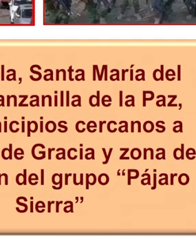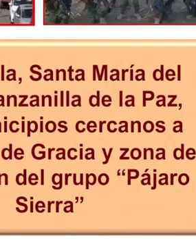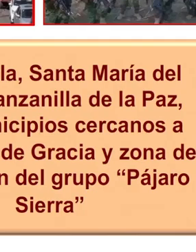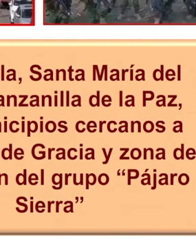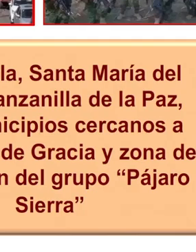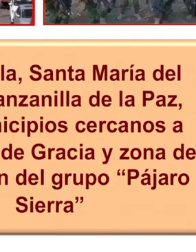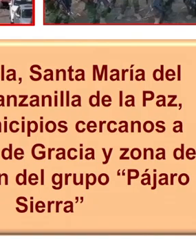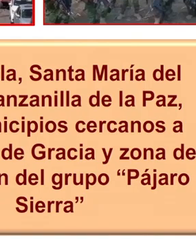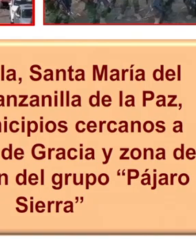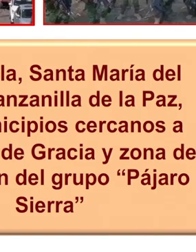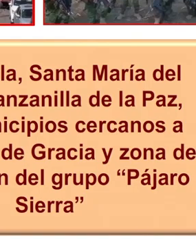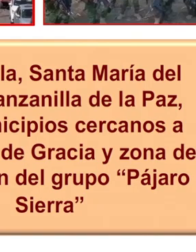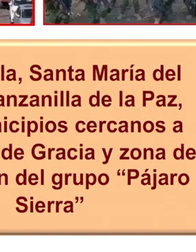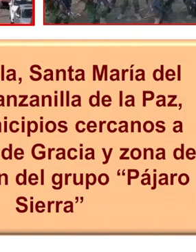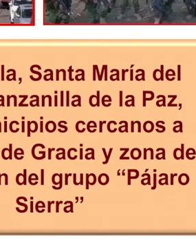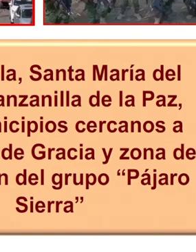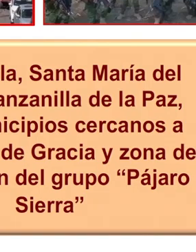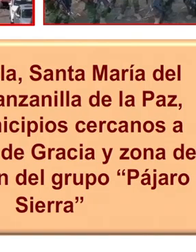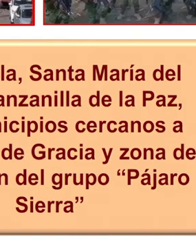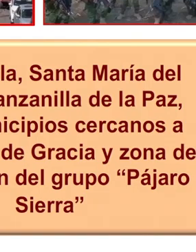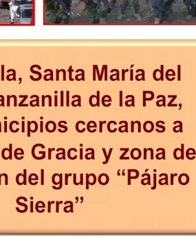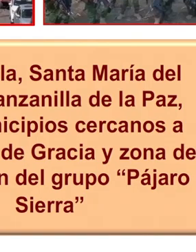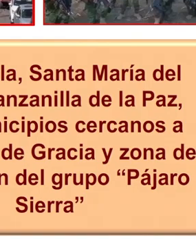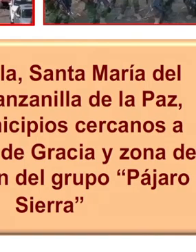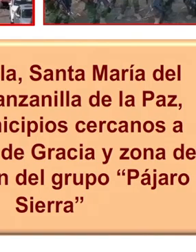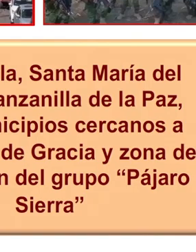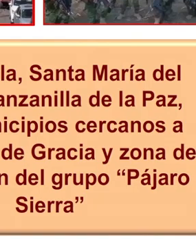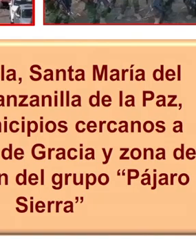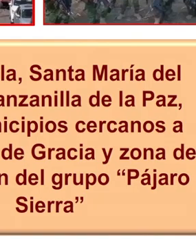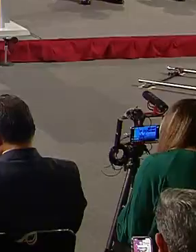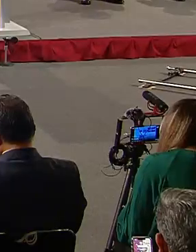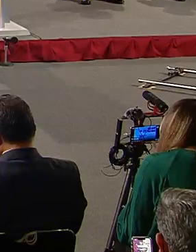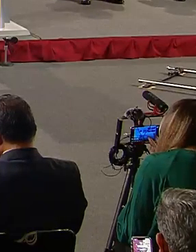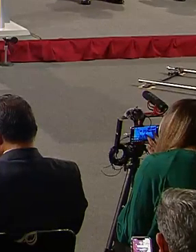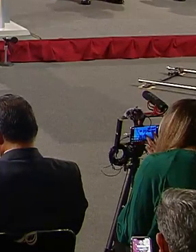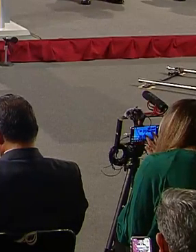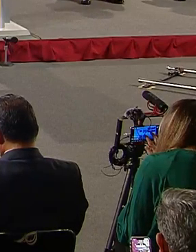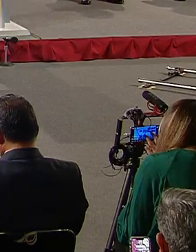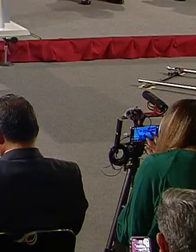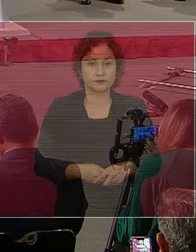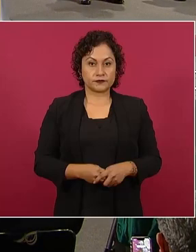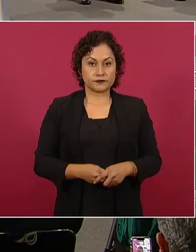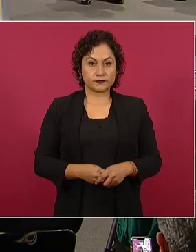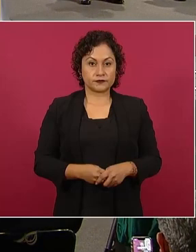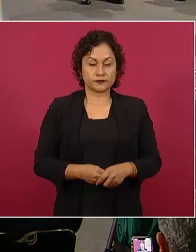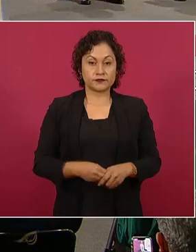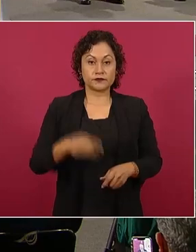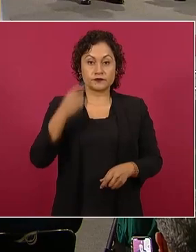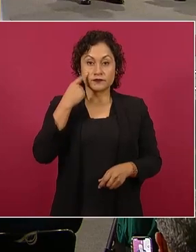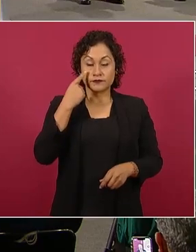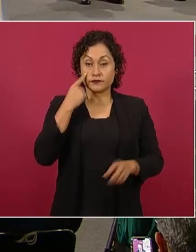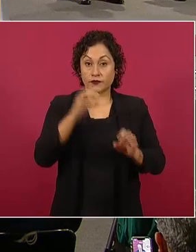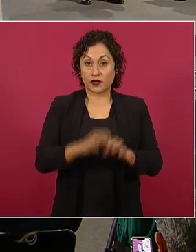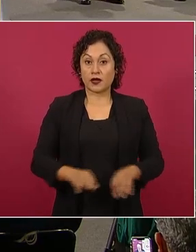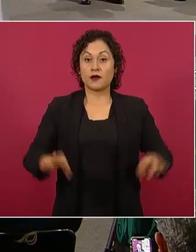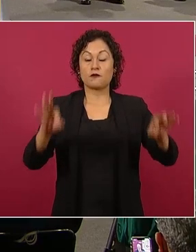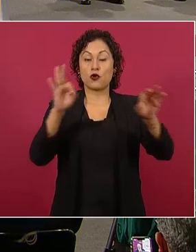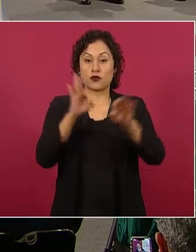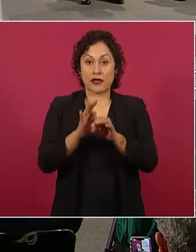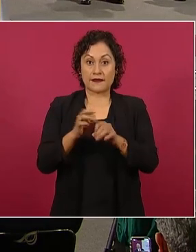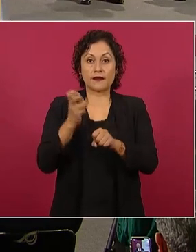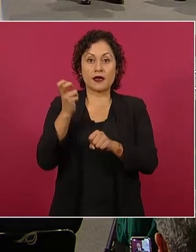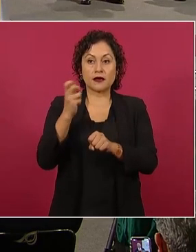Señalar que se sigue en la búsqueda de los individuos que tienen orden de aprehensión por el evento suscitado en esa